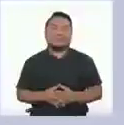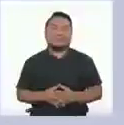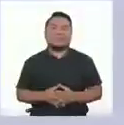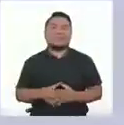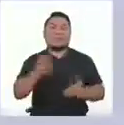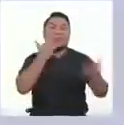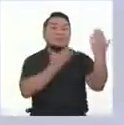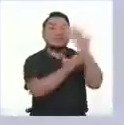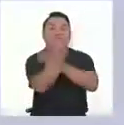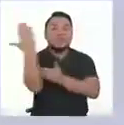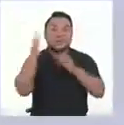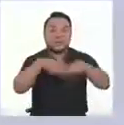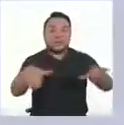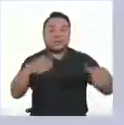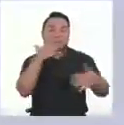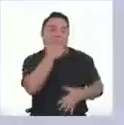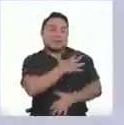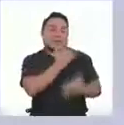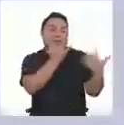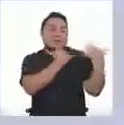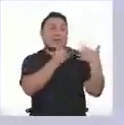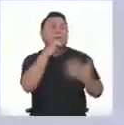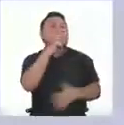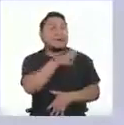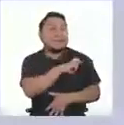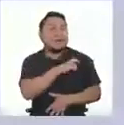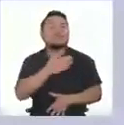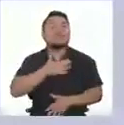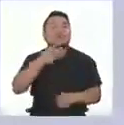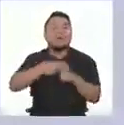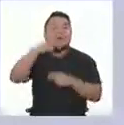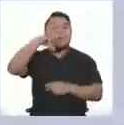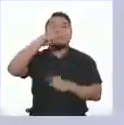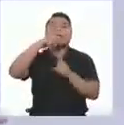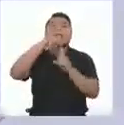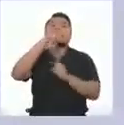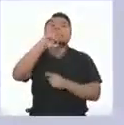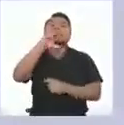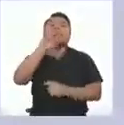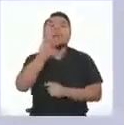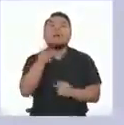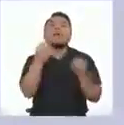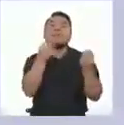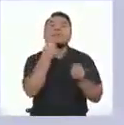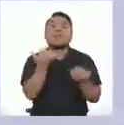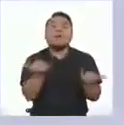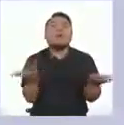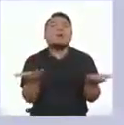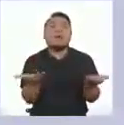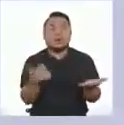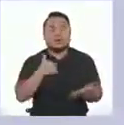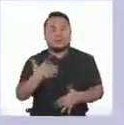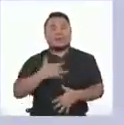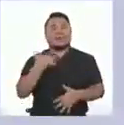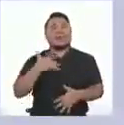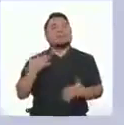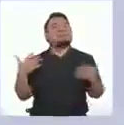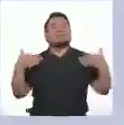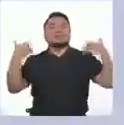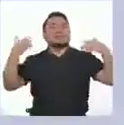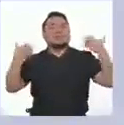Buenos días, chicos y chicas de quinto y sexto grado de primaria. Yo soy Patricia Barreto. ¿Y cómo están el día de hoy? Yo me encuentro